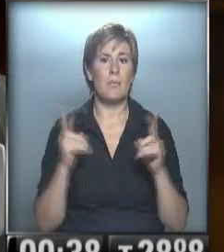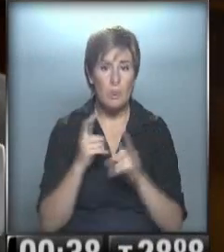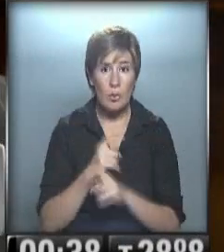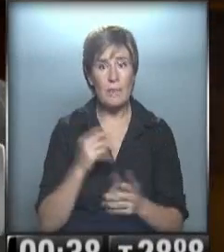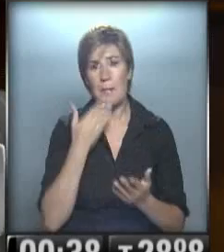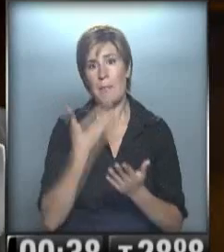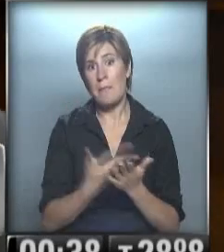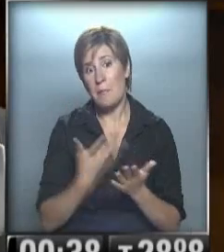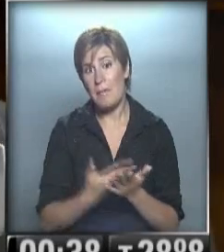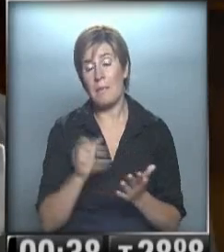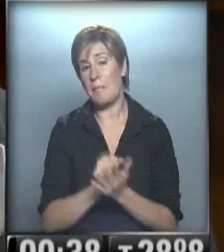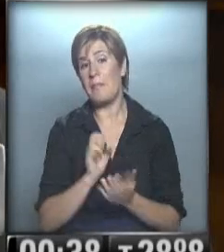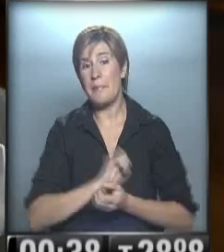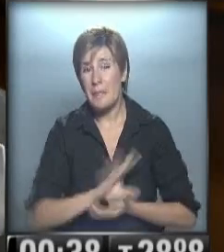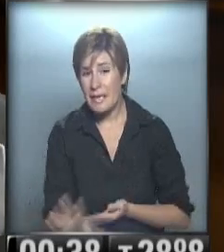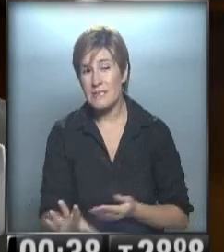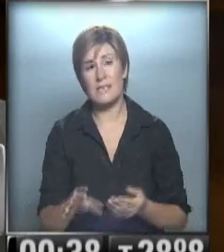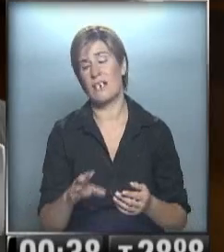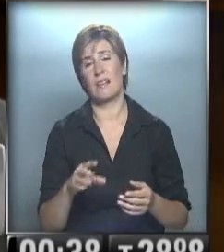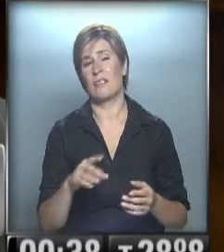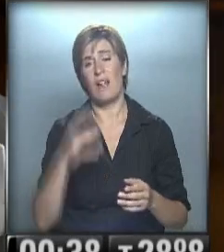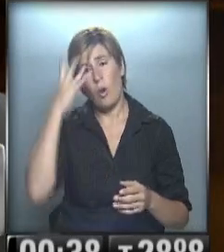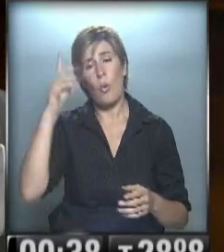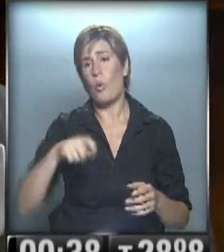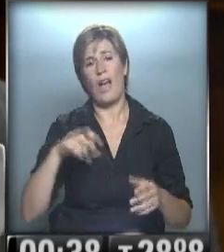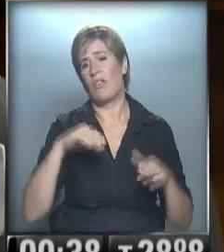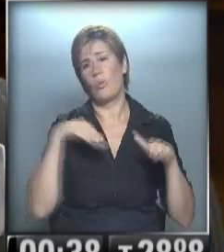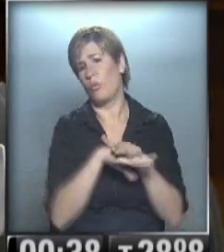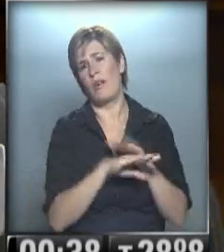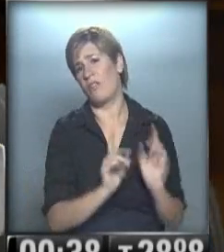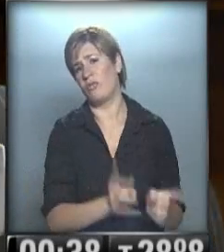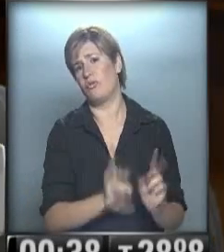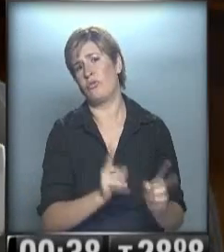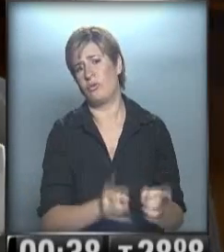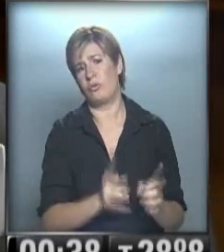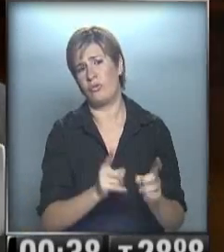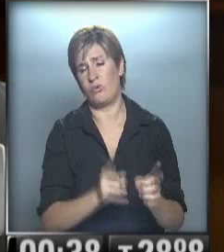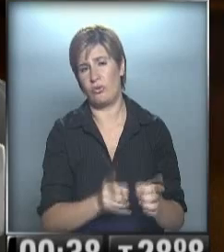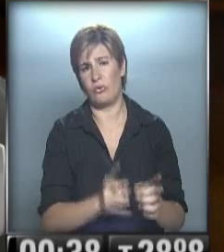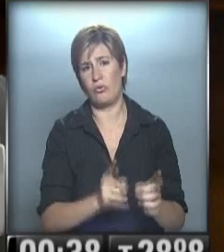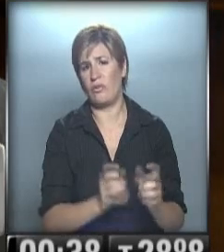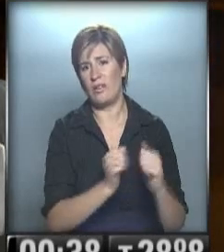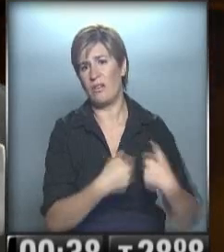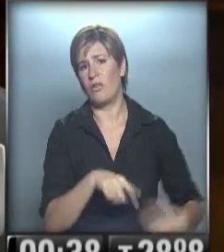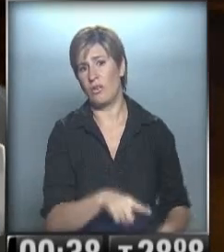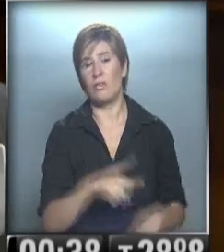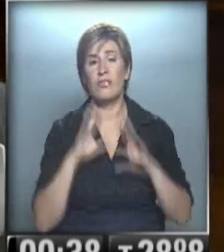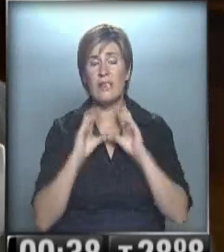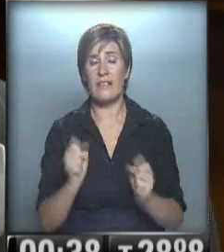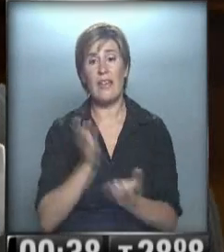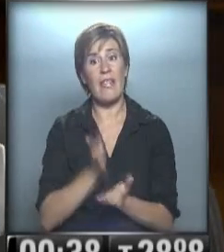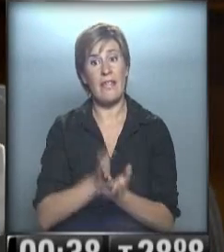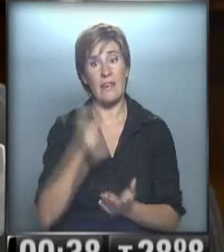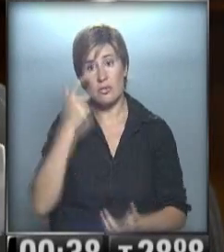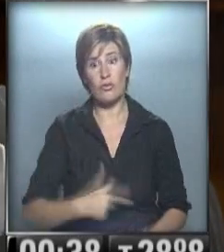cajoneada. El expediente se tramita en el Juzgado Federal número 10 a cargo de Julián Ercolín. La Secretaría de Derechos Humanos es una de